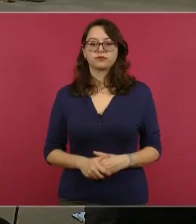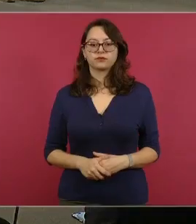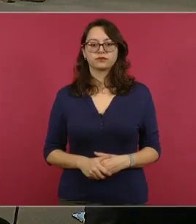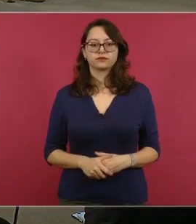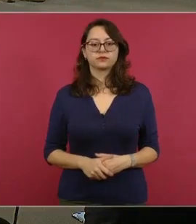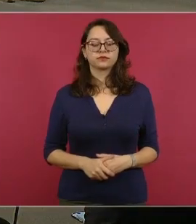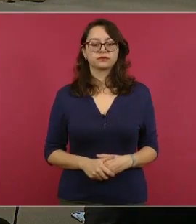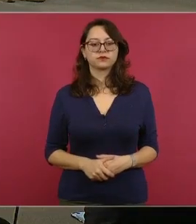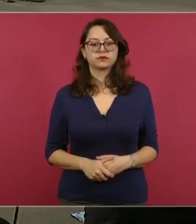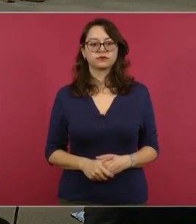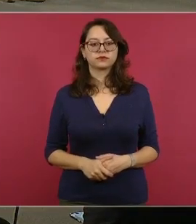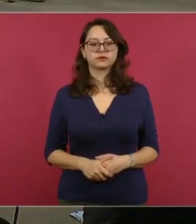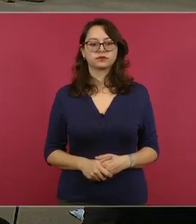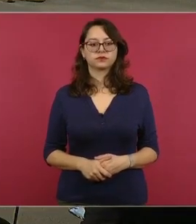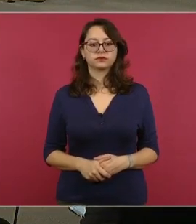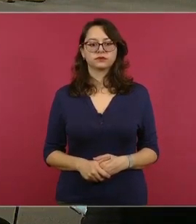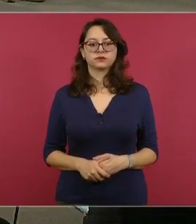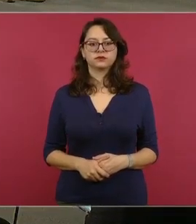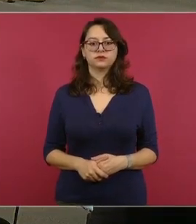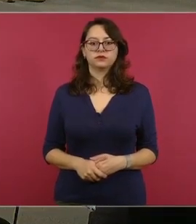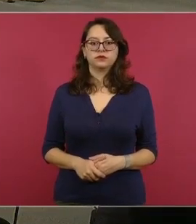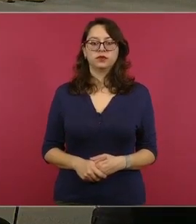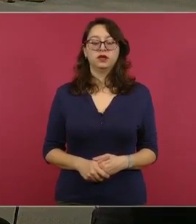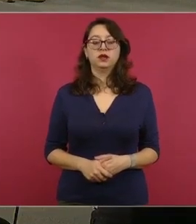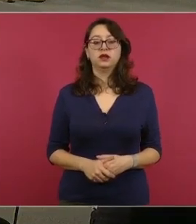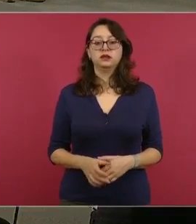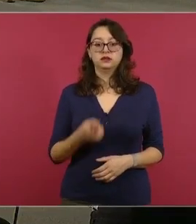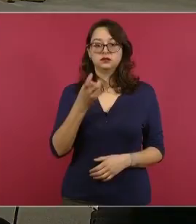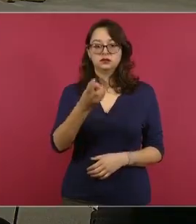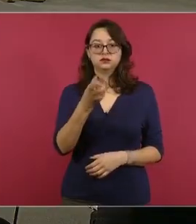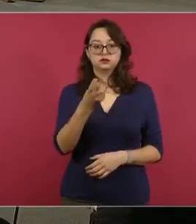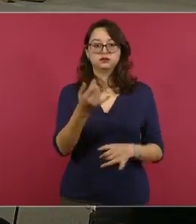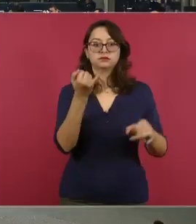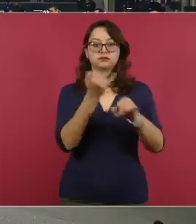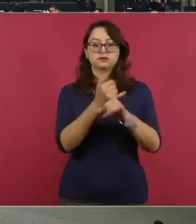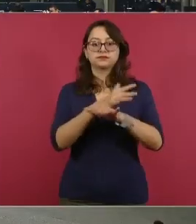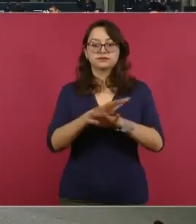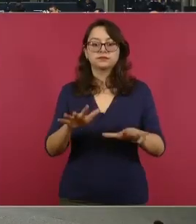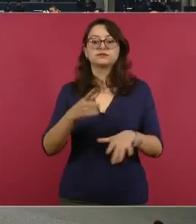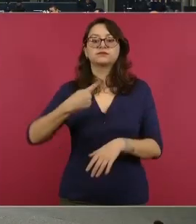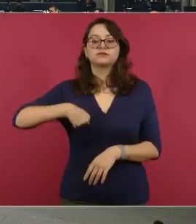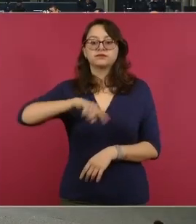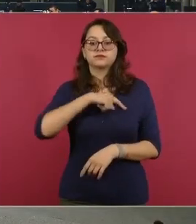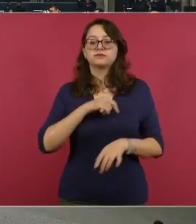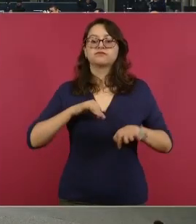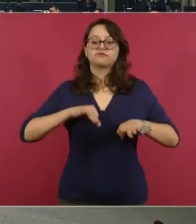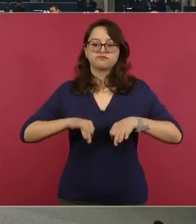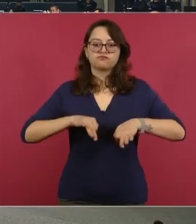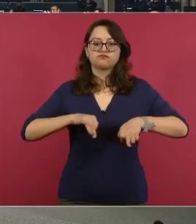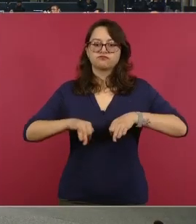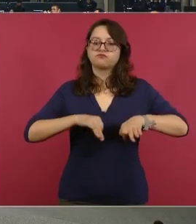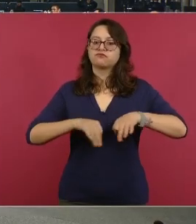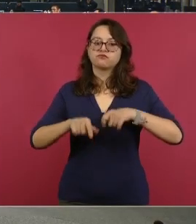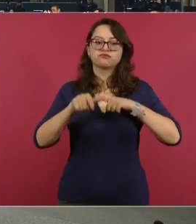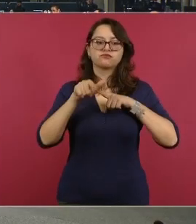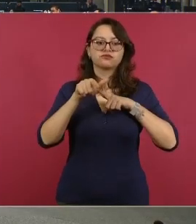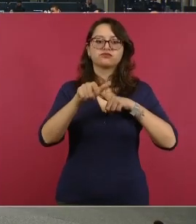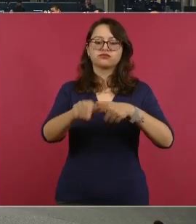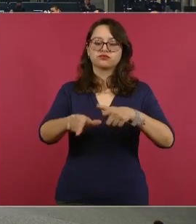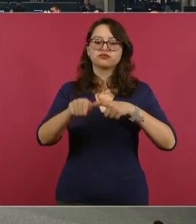Ahí está. Bueno, eso es el informe. Estamos trabajando y vamos a